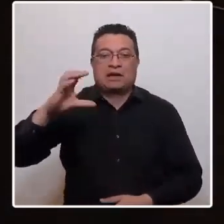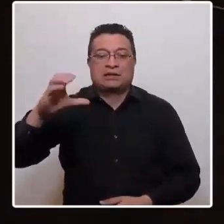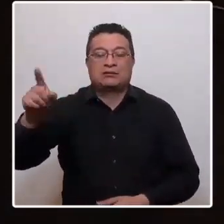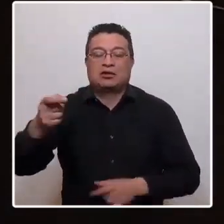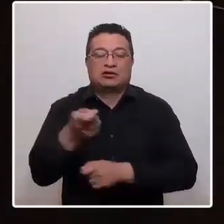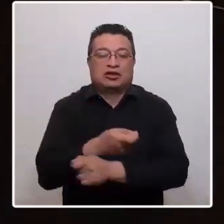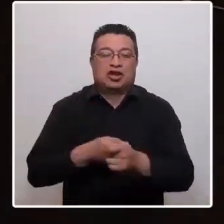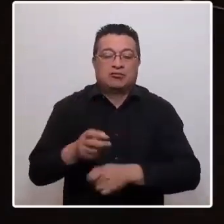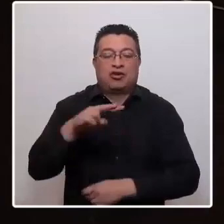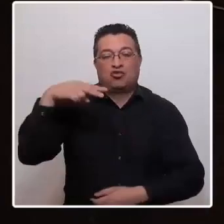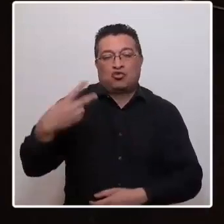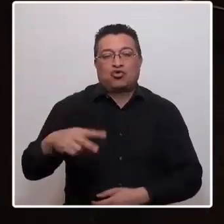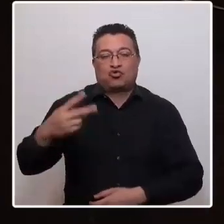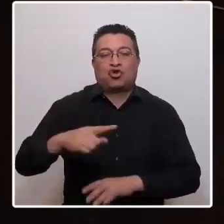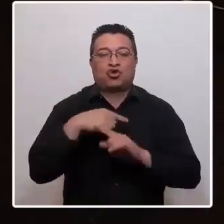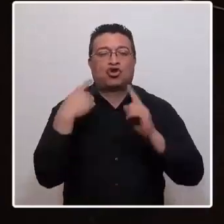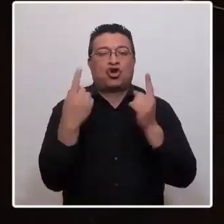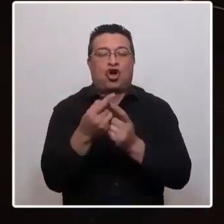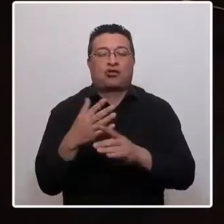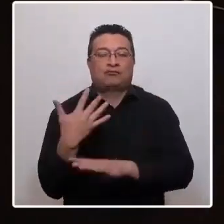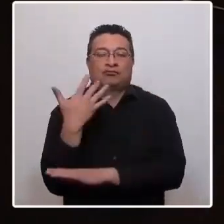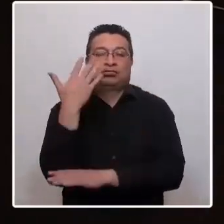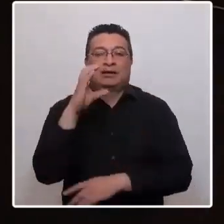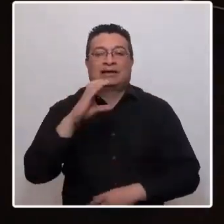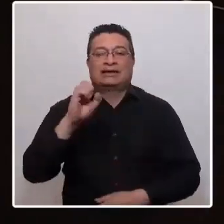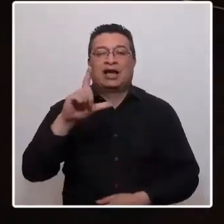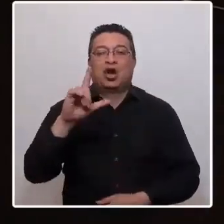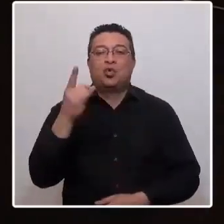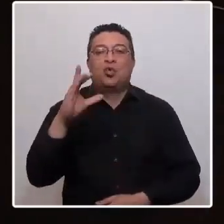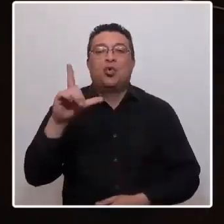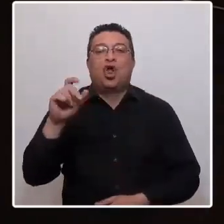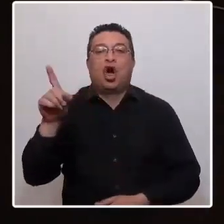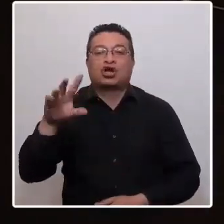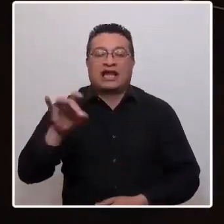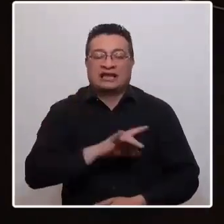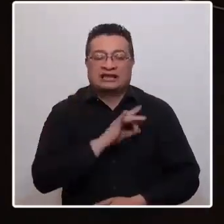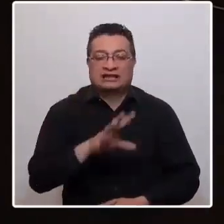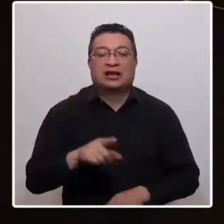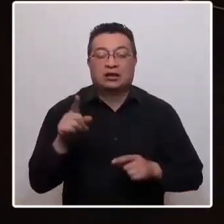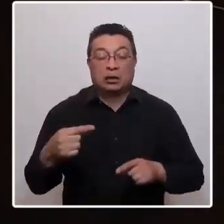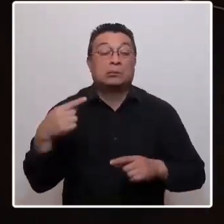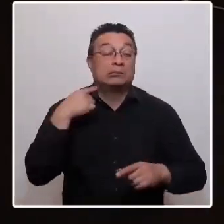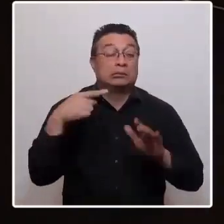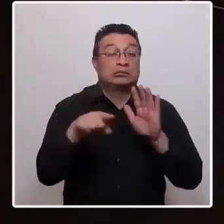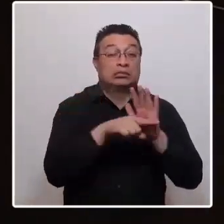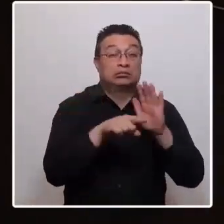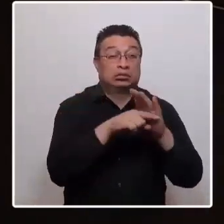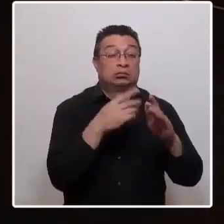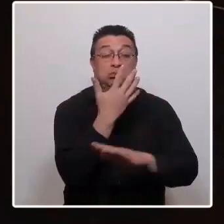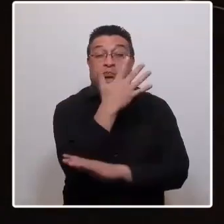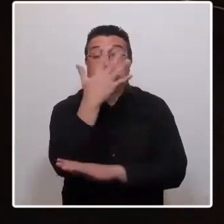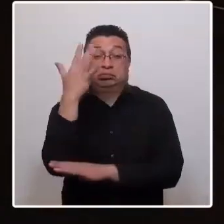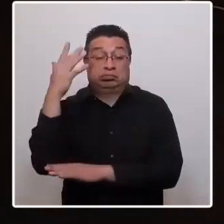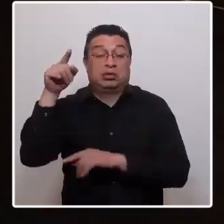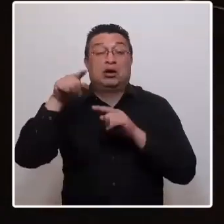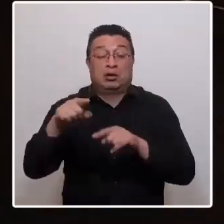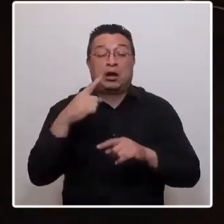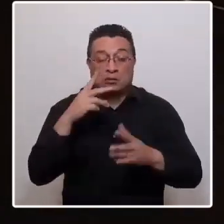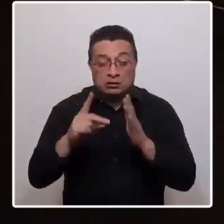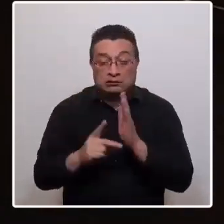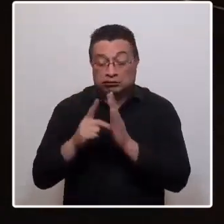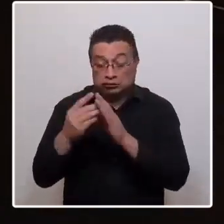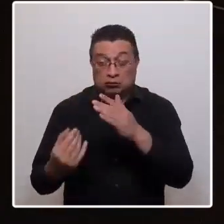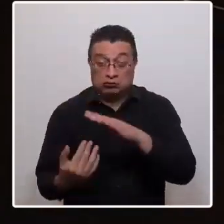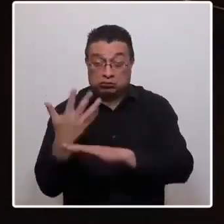económicos propietarios de todas las plantas de celulosa en Chile. Y los principales impactos sociales del modelo forestal en los territorios donde se desarrollan las